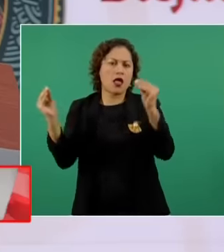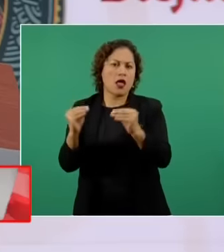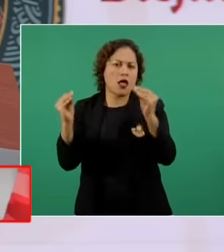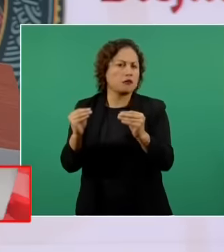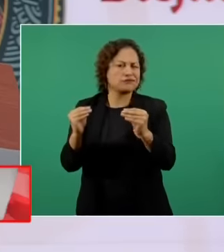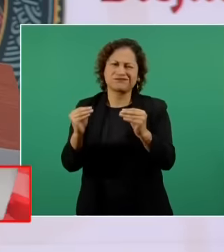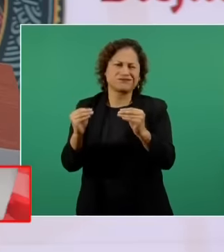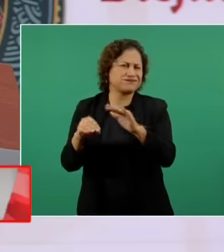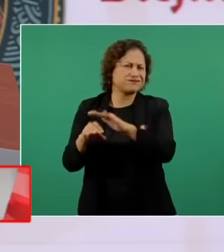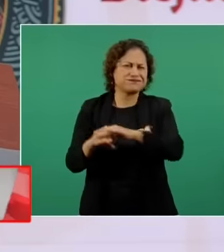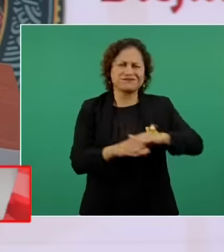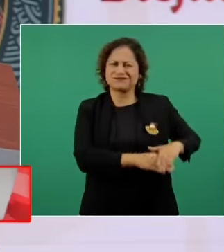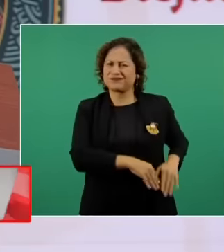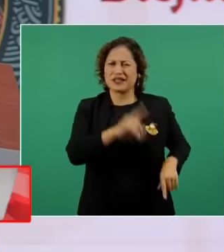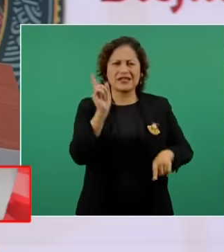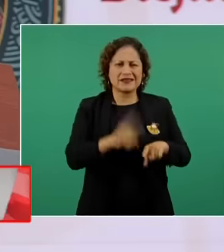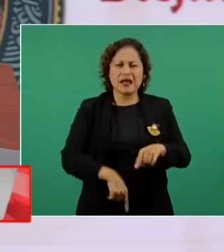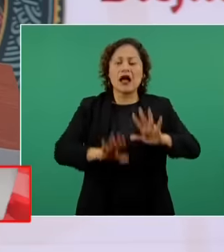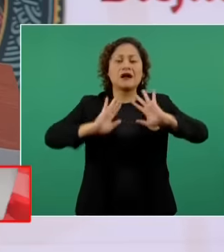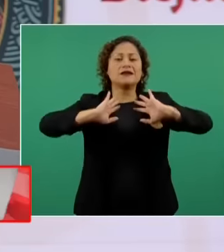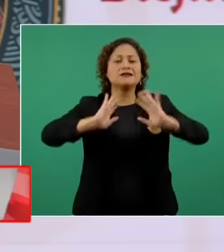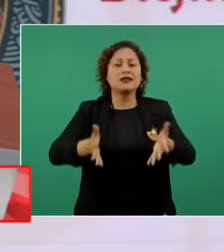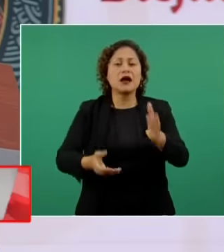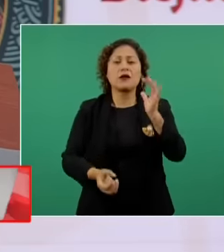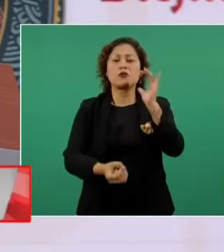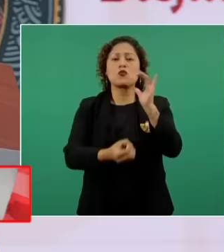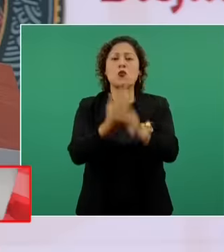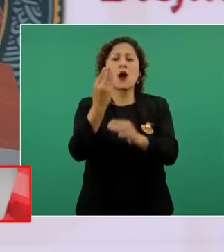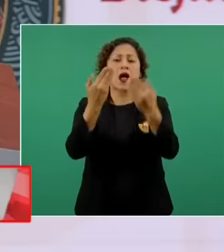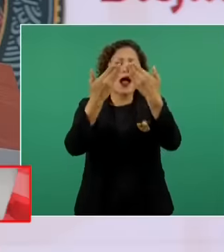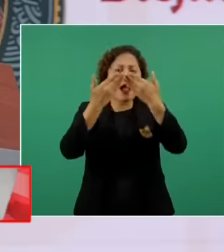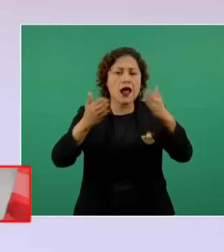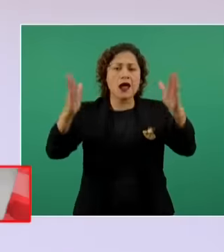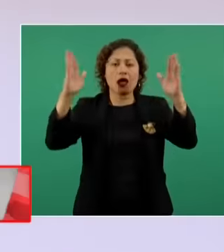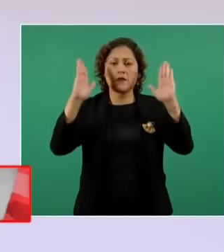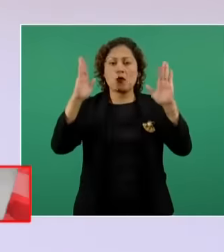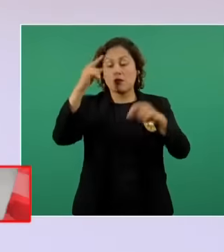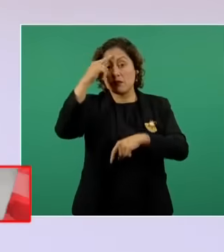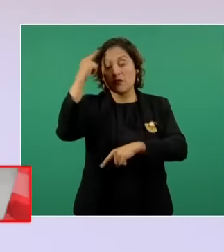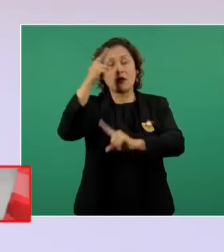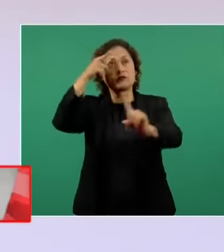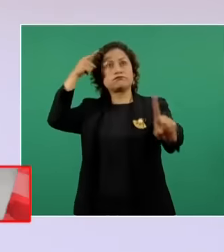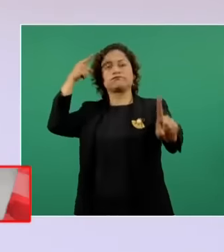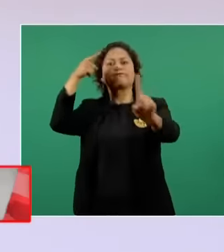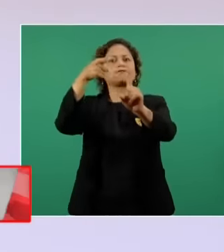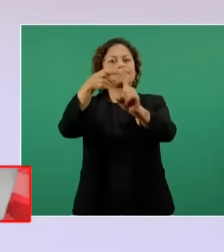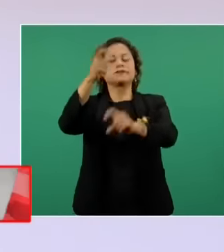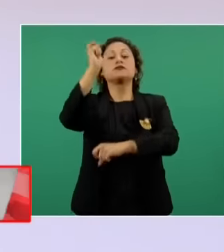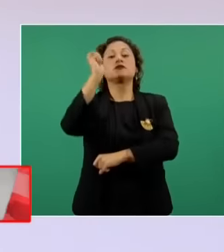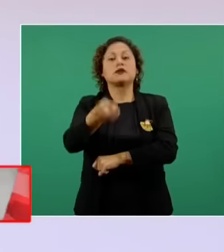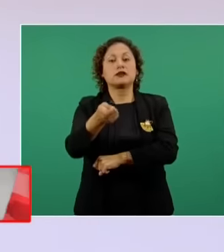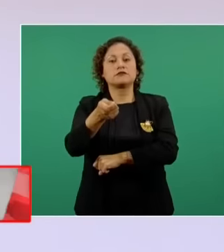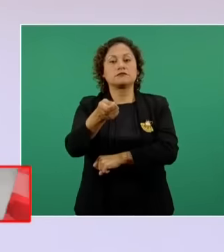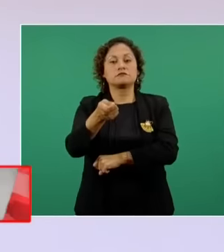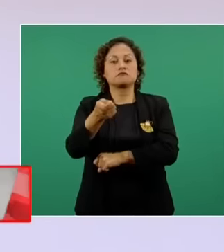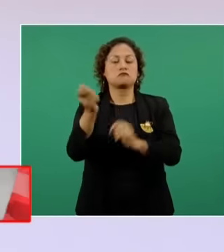entender las nuevas circunstancias y buscar la